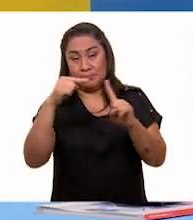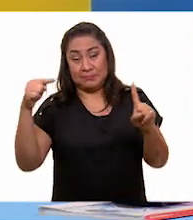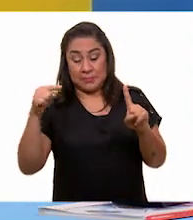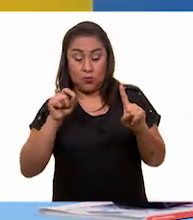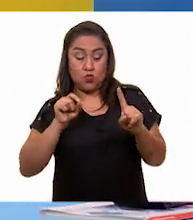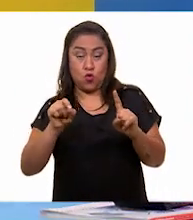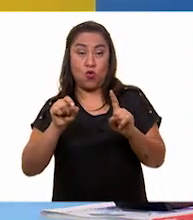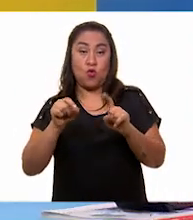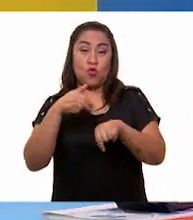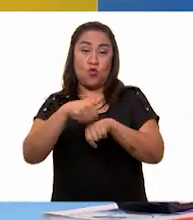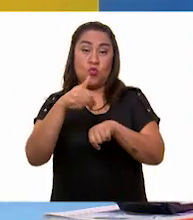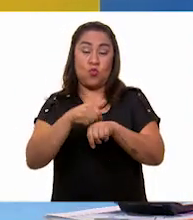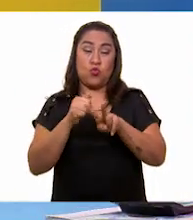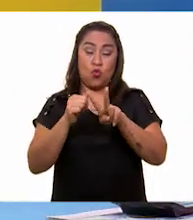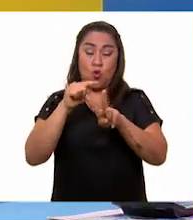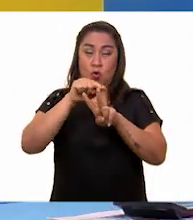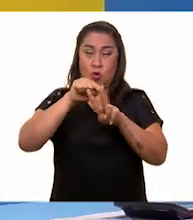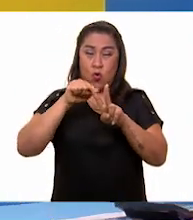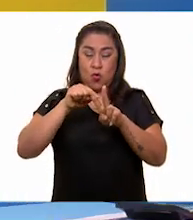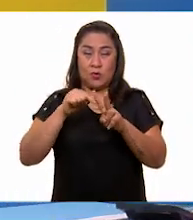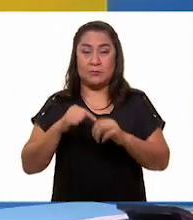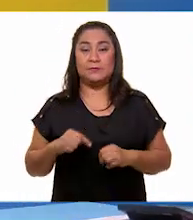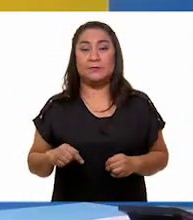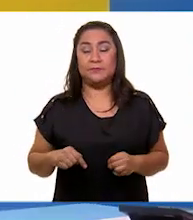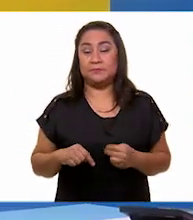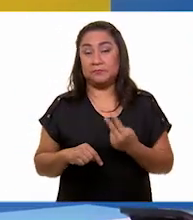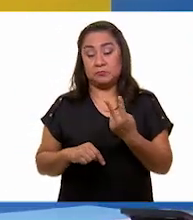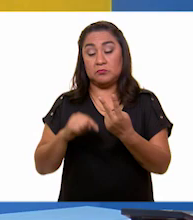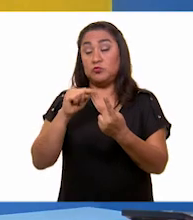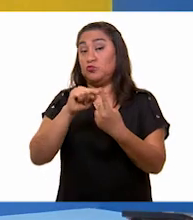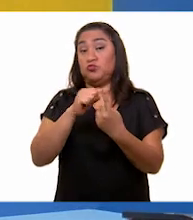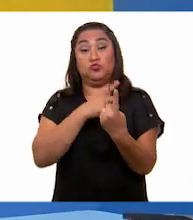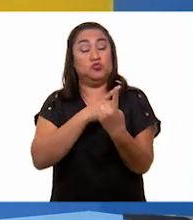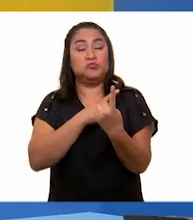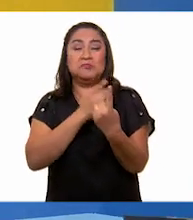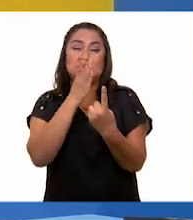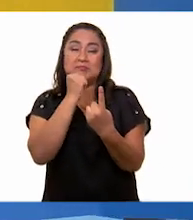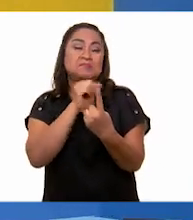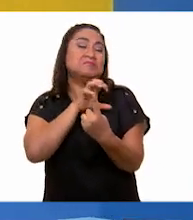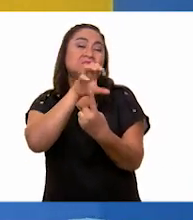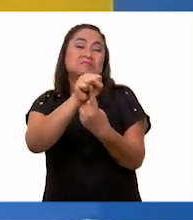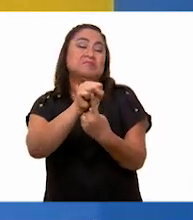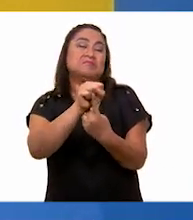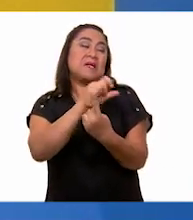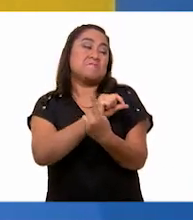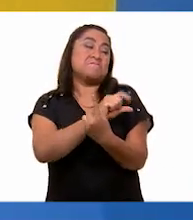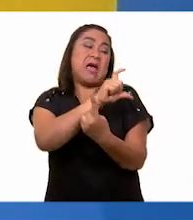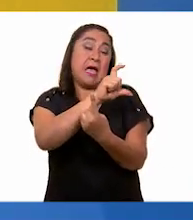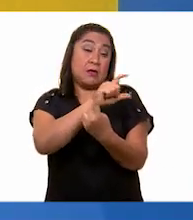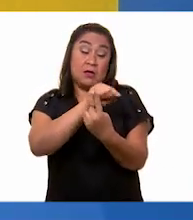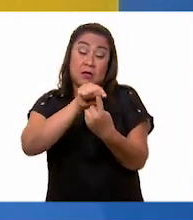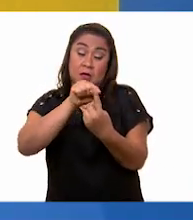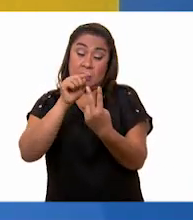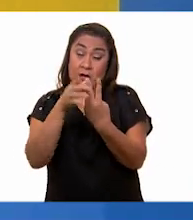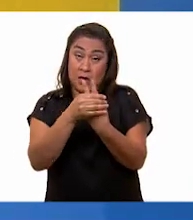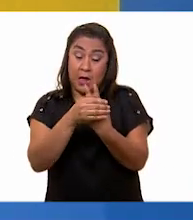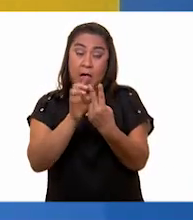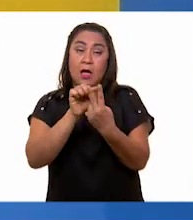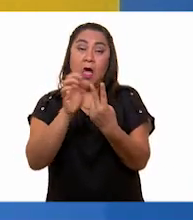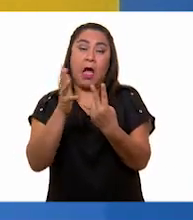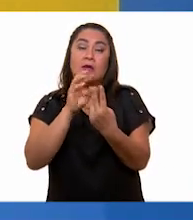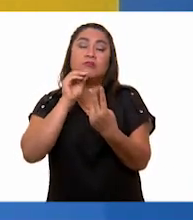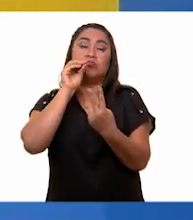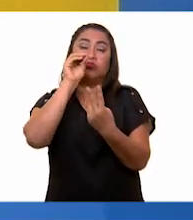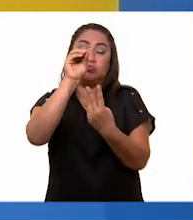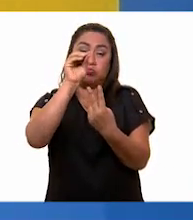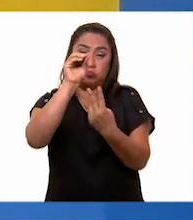primeras cifras porque en la primera no cabe. Ya que lo tenía, realicé el procedimiento con la parte